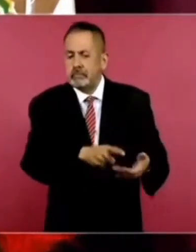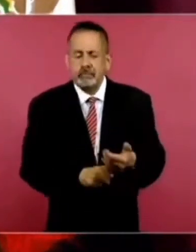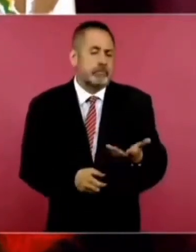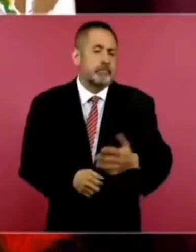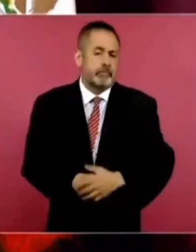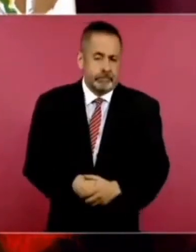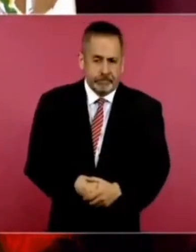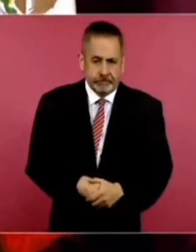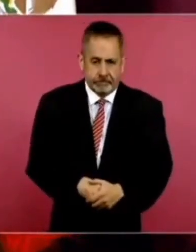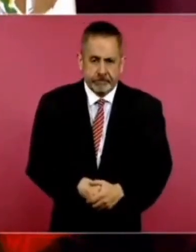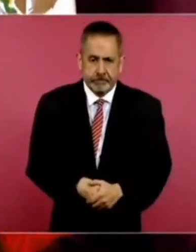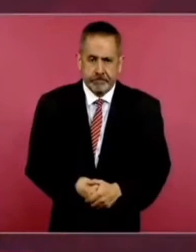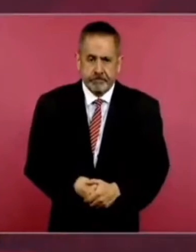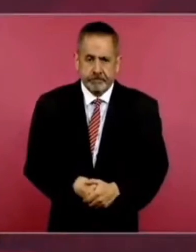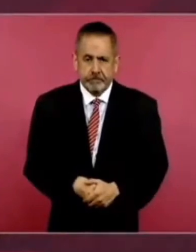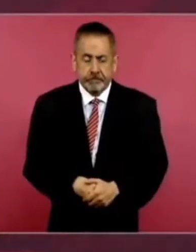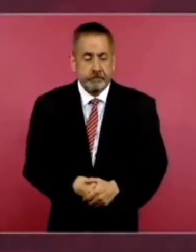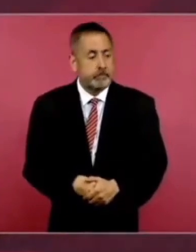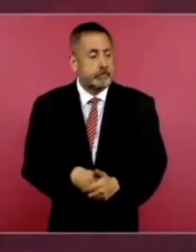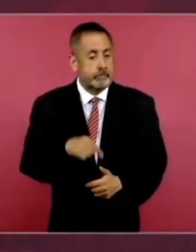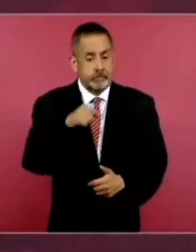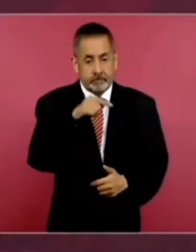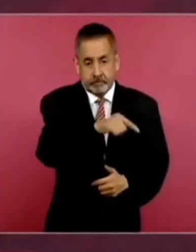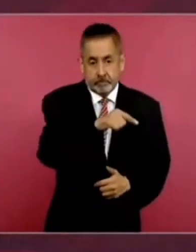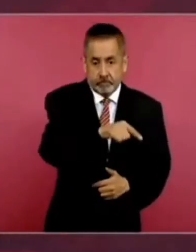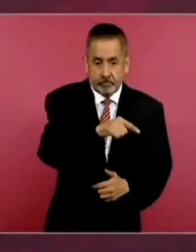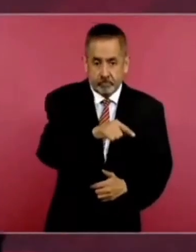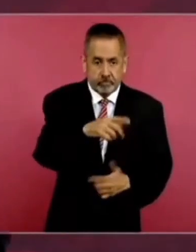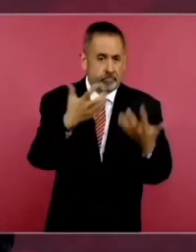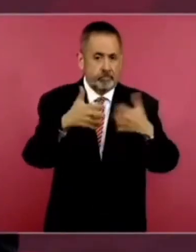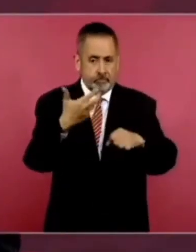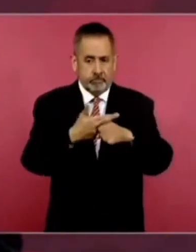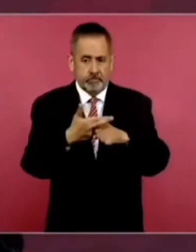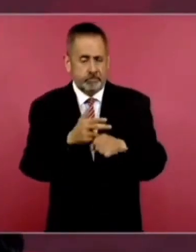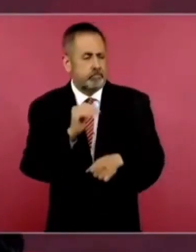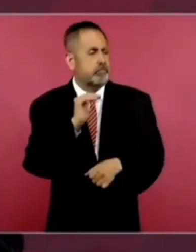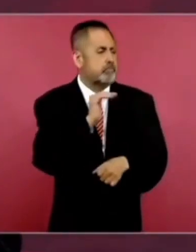que ha acudido al Poder Judicial